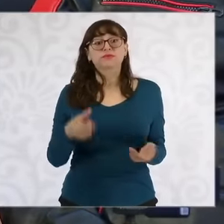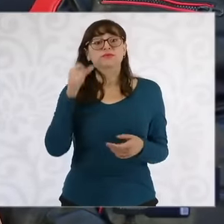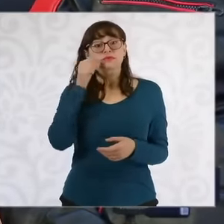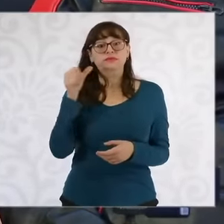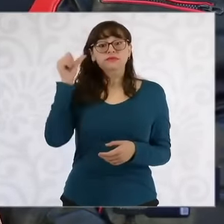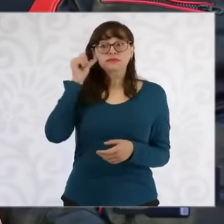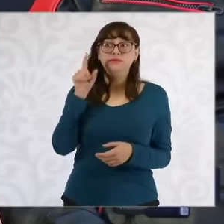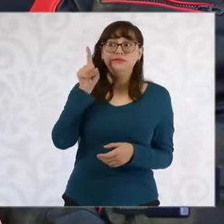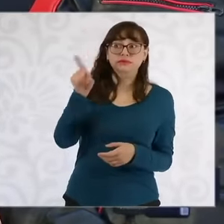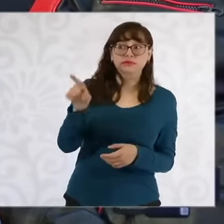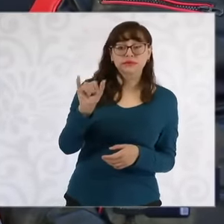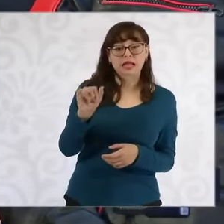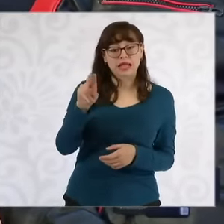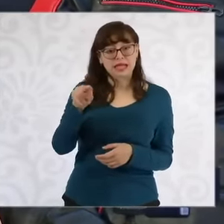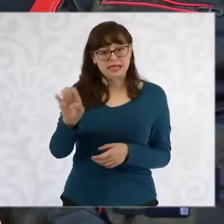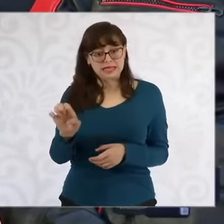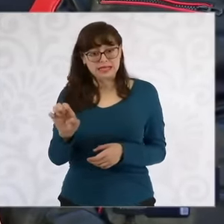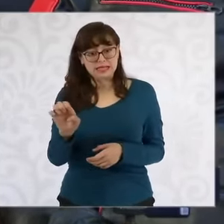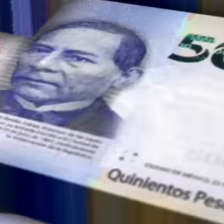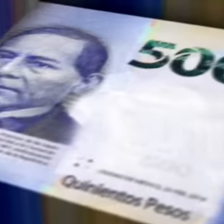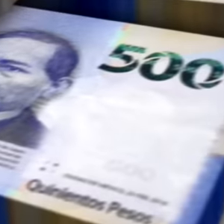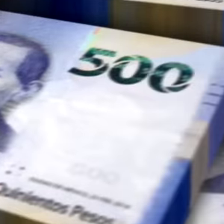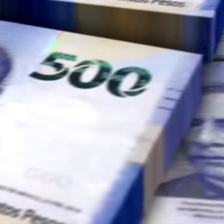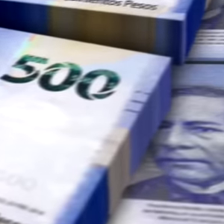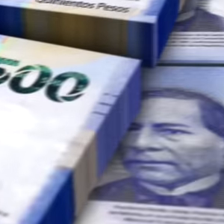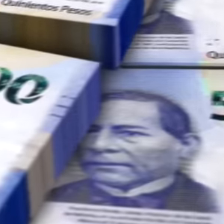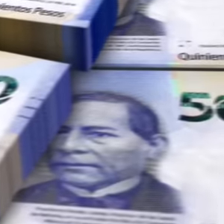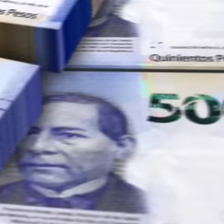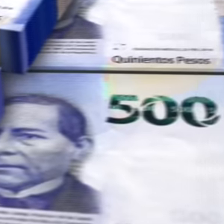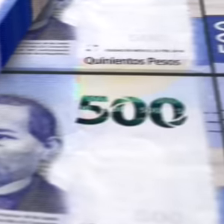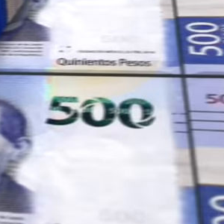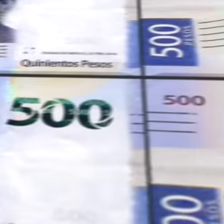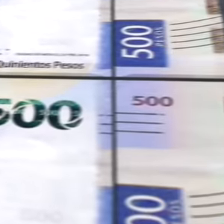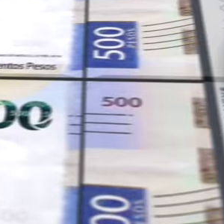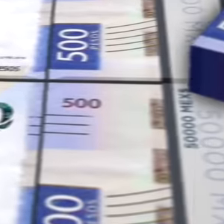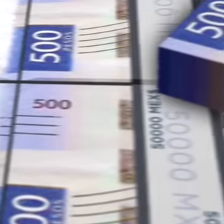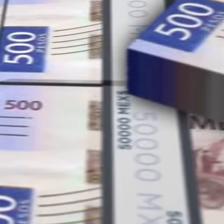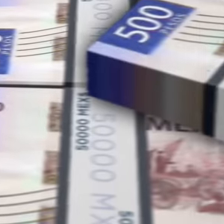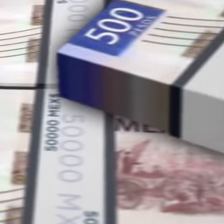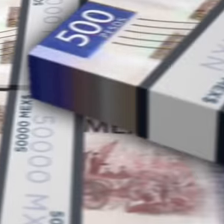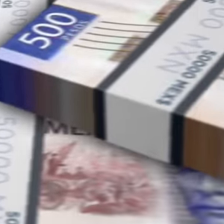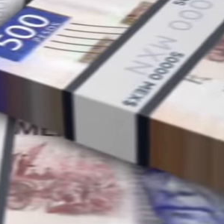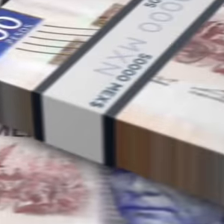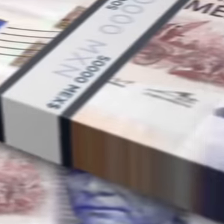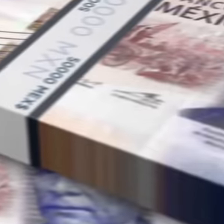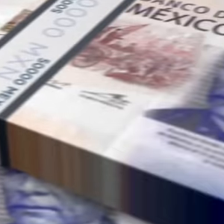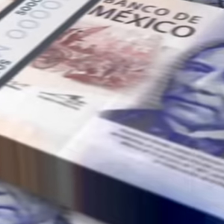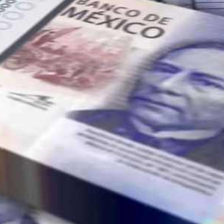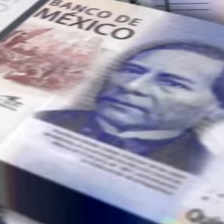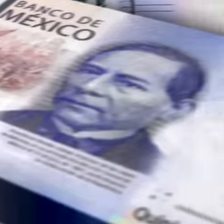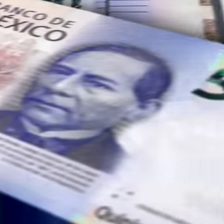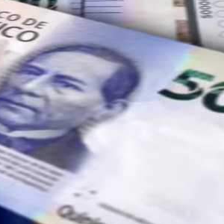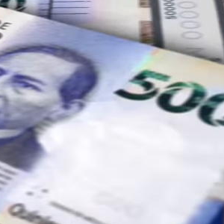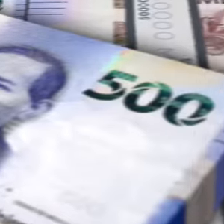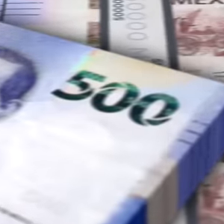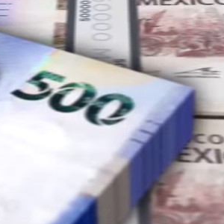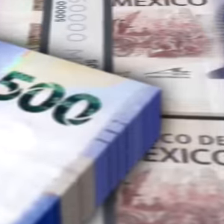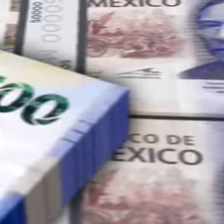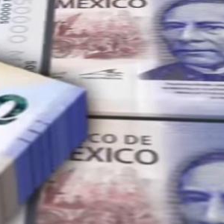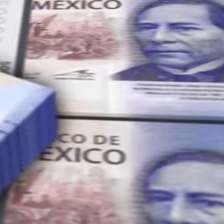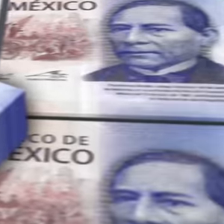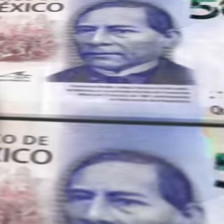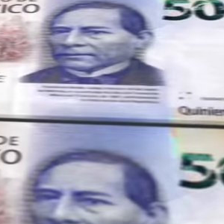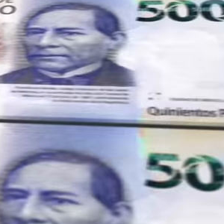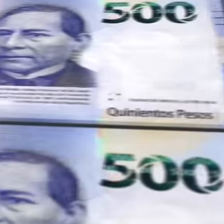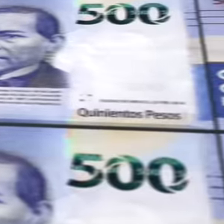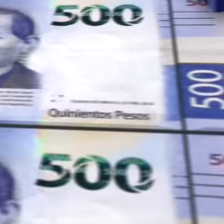aprobó la solicitud de estos más de 13 mil millones de pesos para la elección de jueces, magistrados y